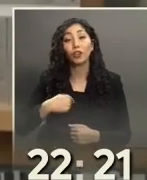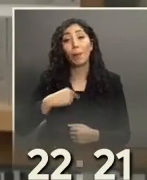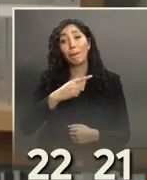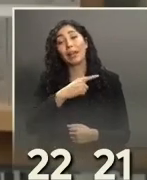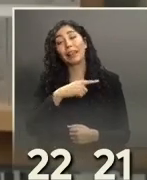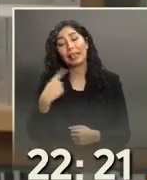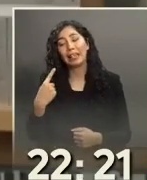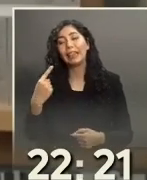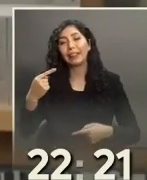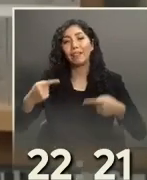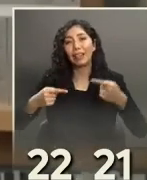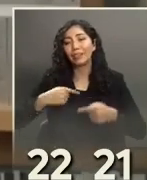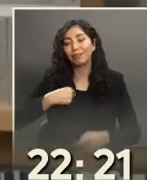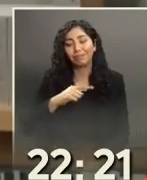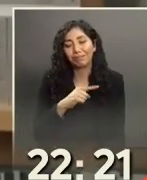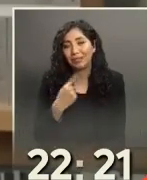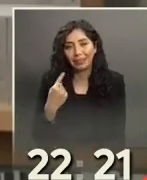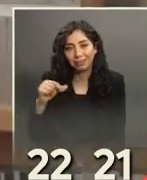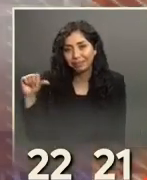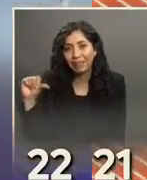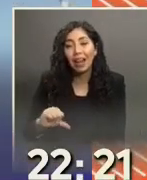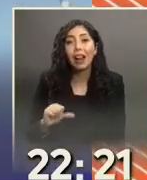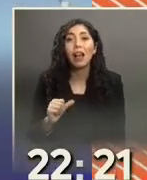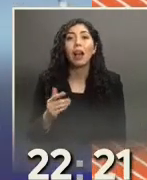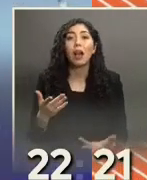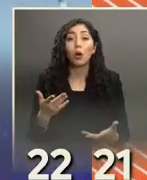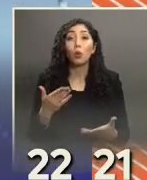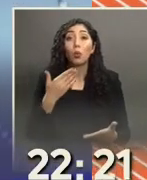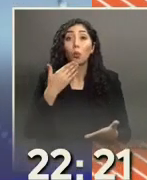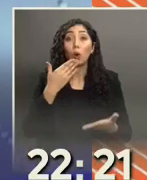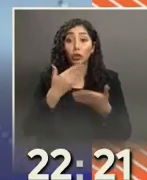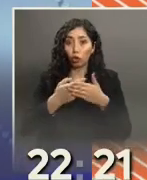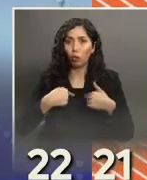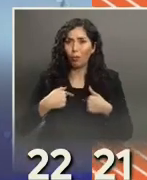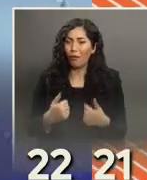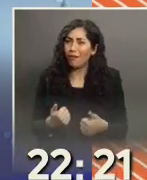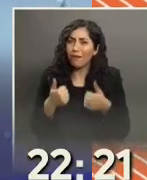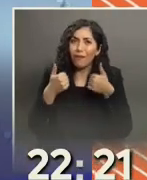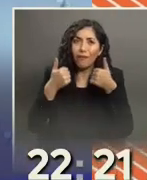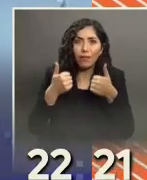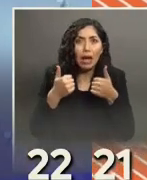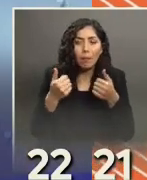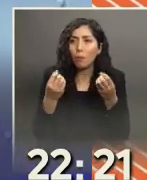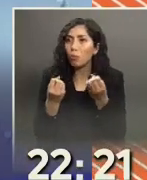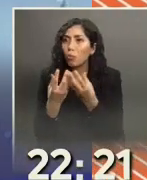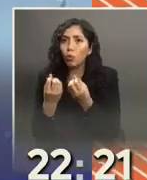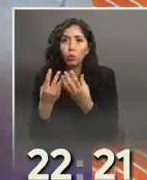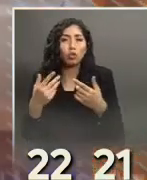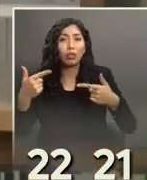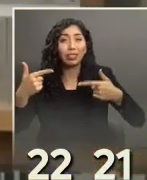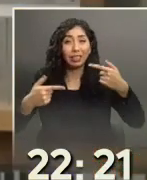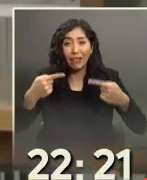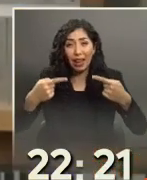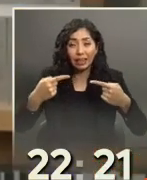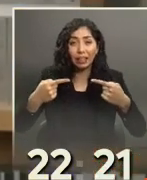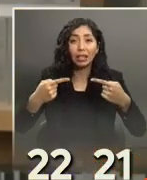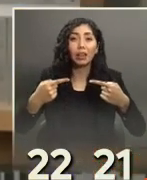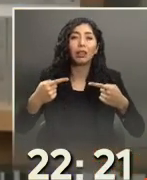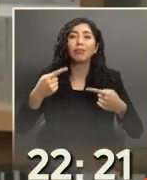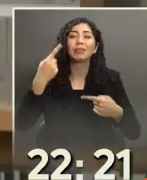los debate y aunque cuando me fue muy bien en muchos debates evidentemente no tuvo el impacto